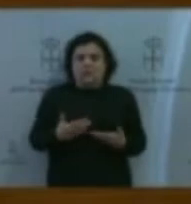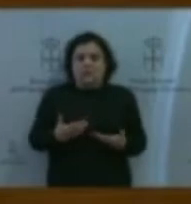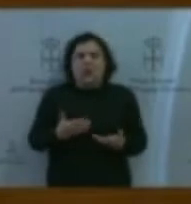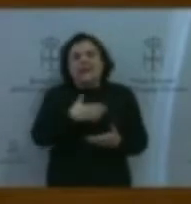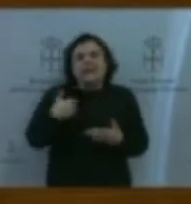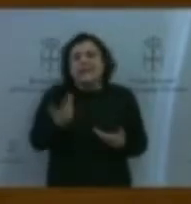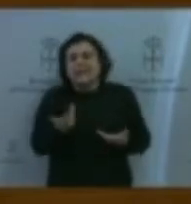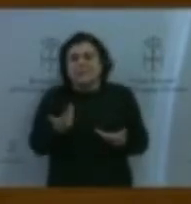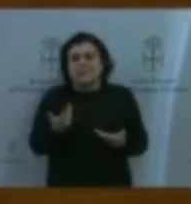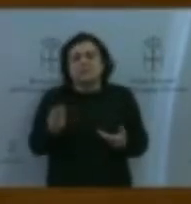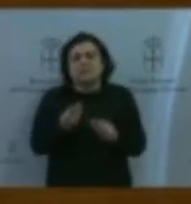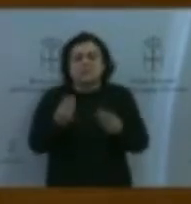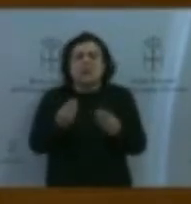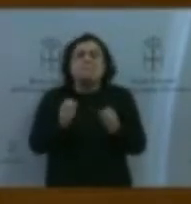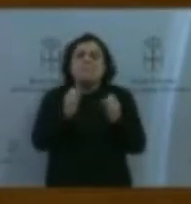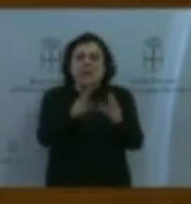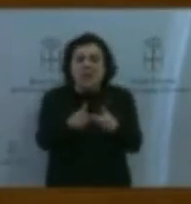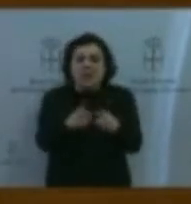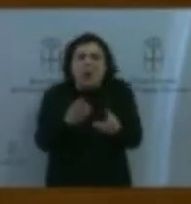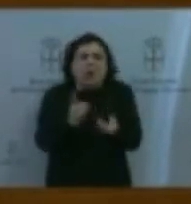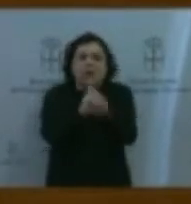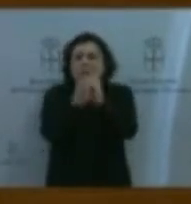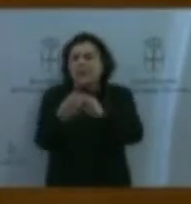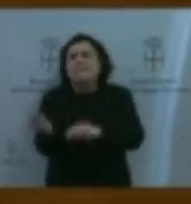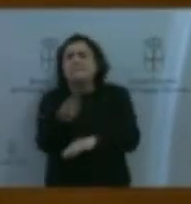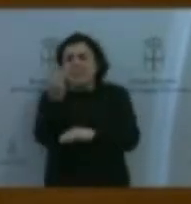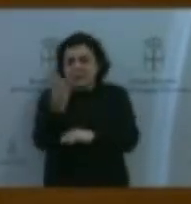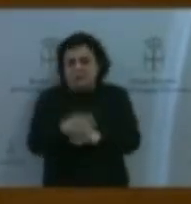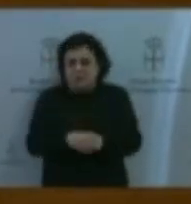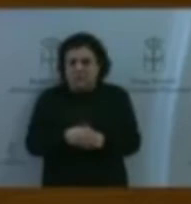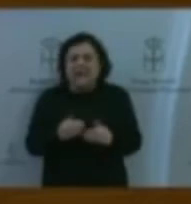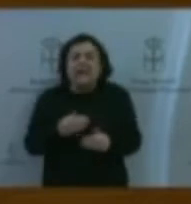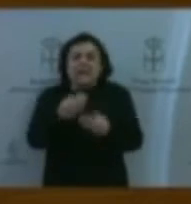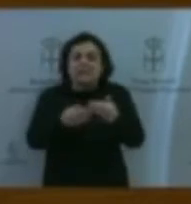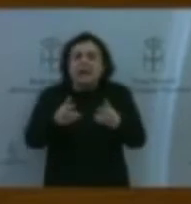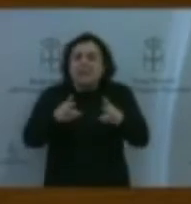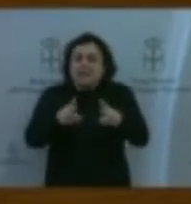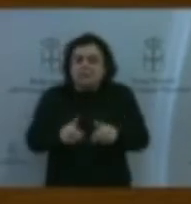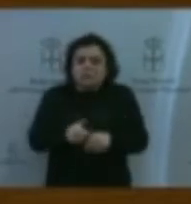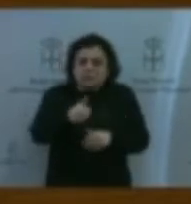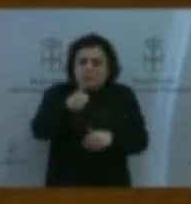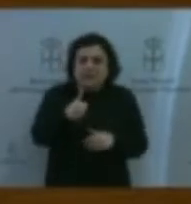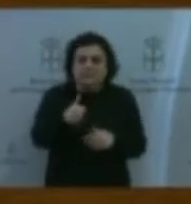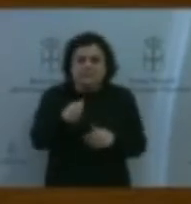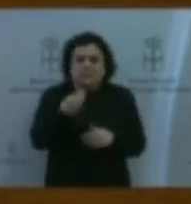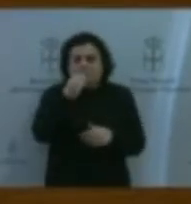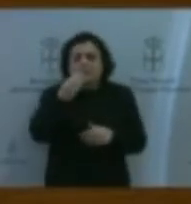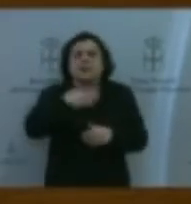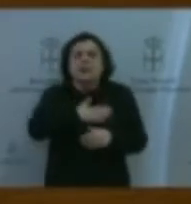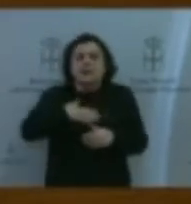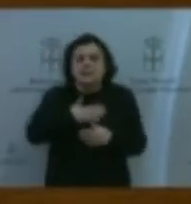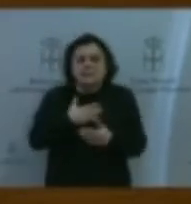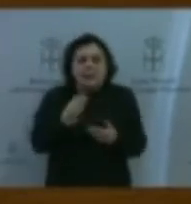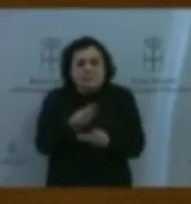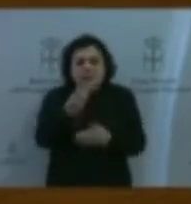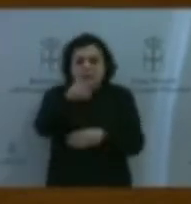podemos encontrarnos una Asturias que avance, que gane nuevos derechos, que mejore el bienestar de la ciudadanía. El segundo llamamiento que le hago es